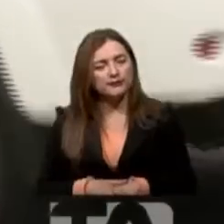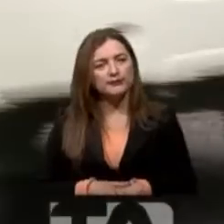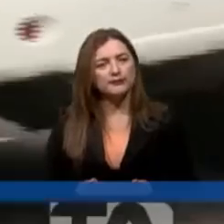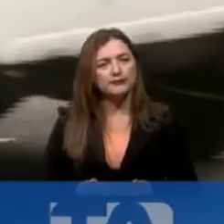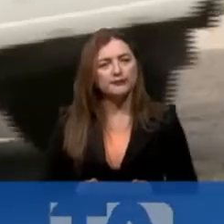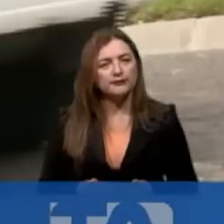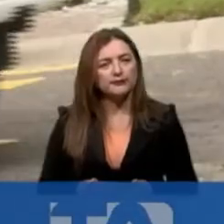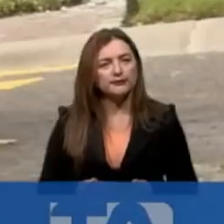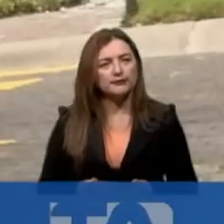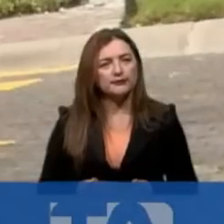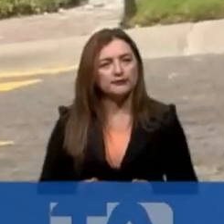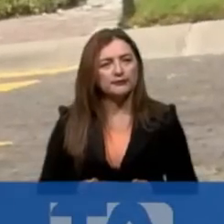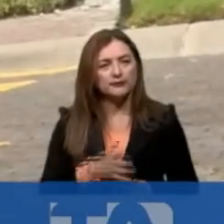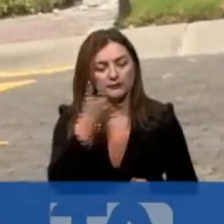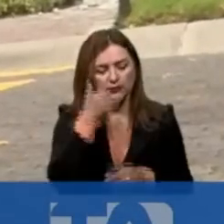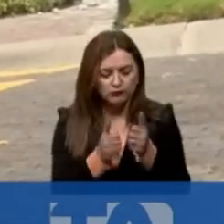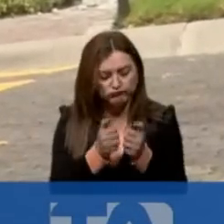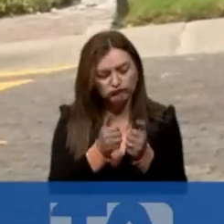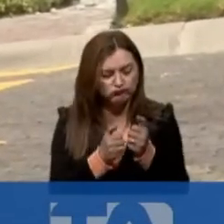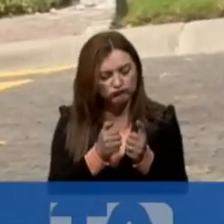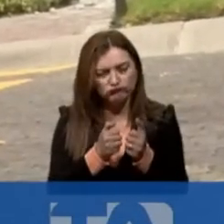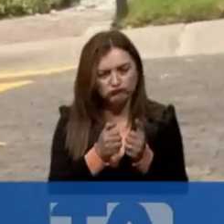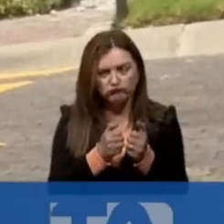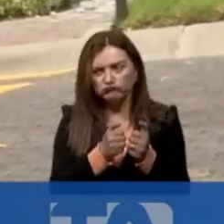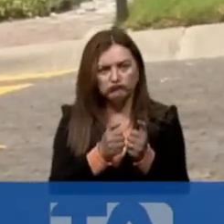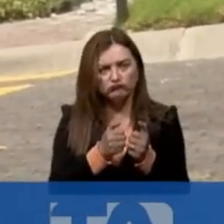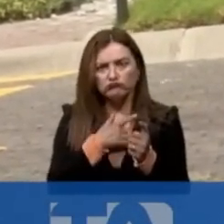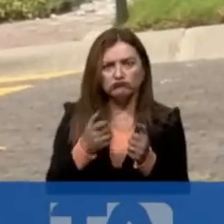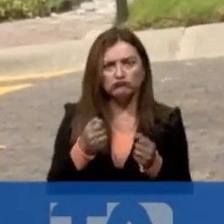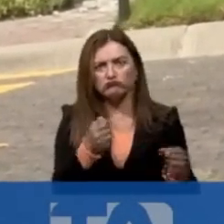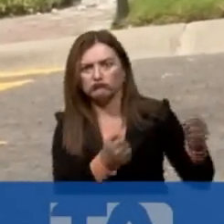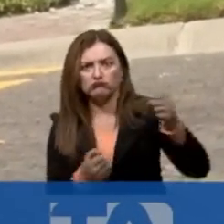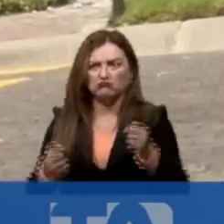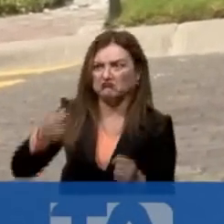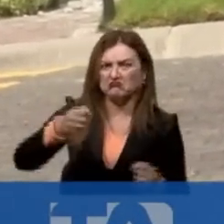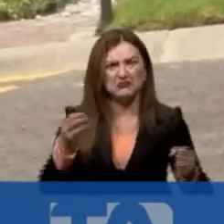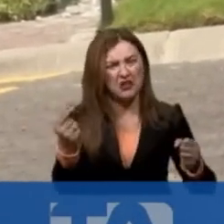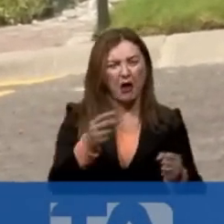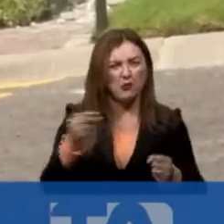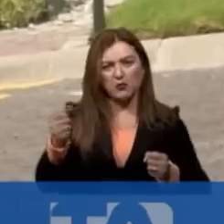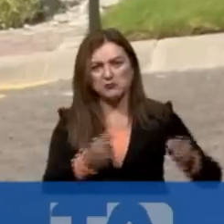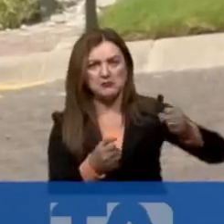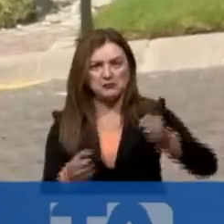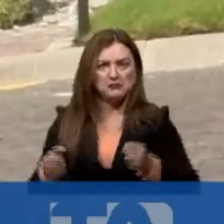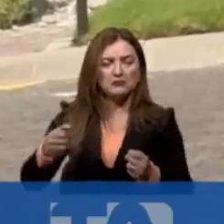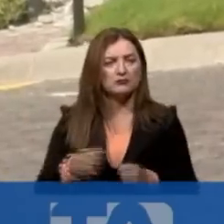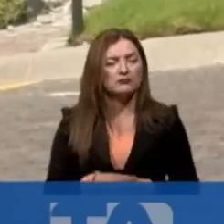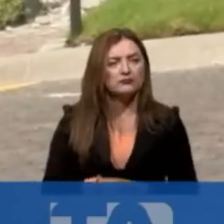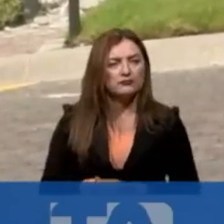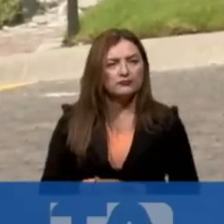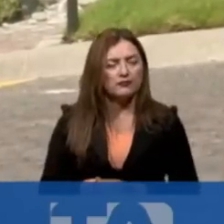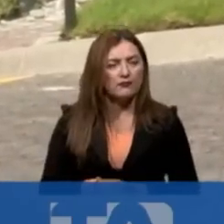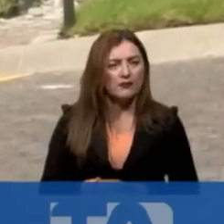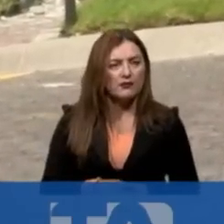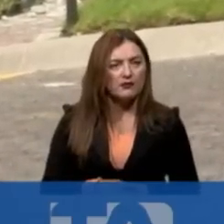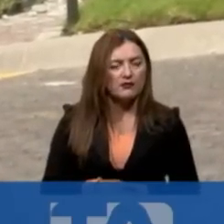veníamos tranquilos, yo venía concentrada en mi celular. De repente comenzamos a sentir que el carro venía más rápido y en un